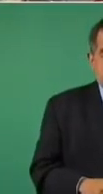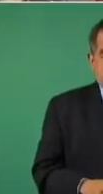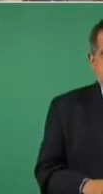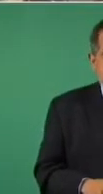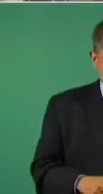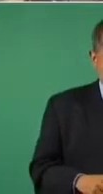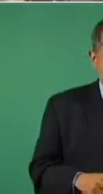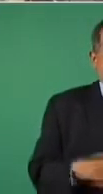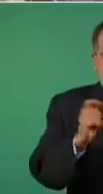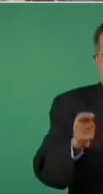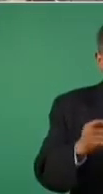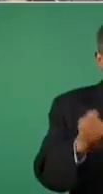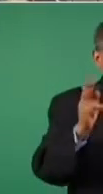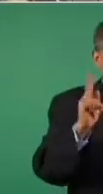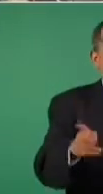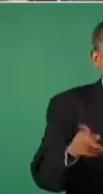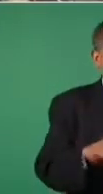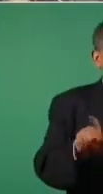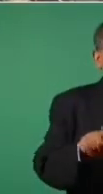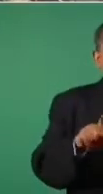Es como lo de la escuela.